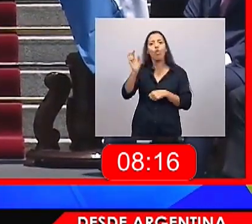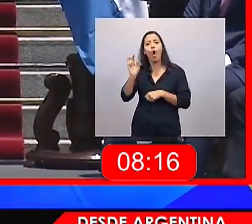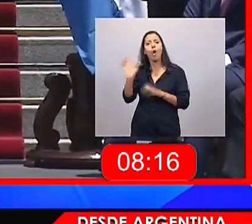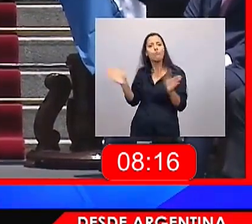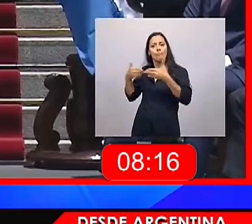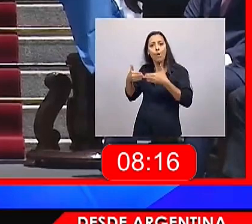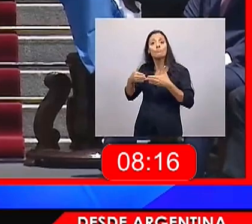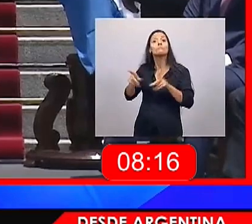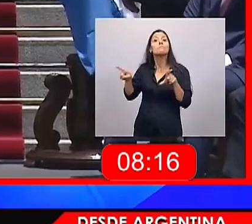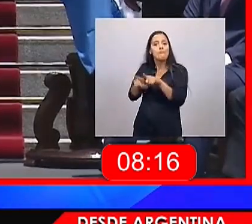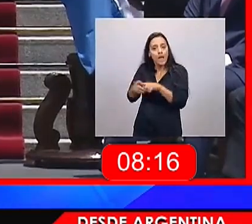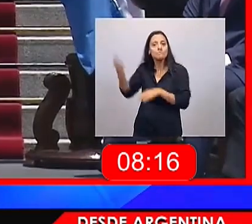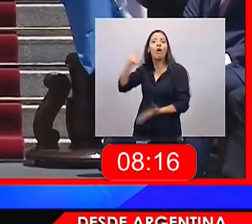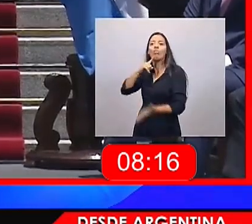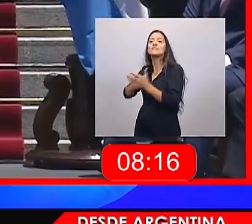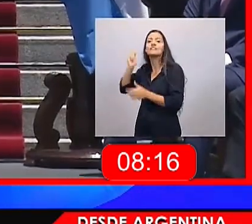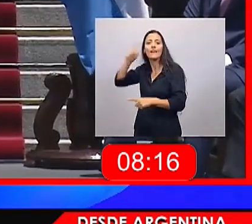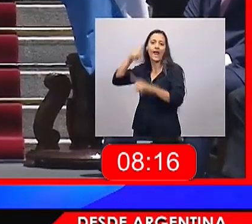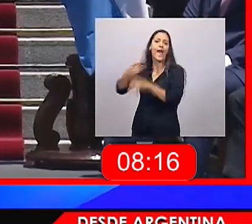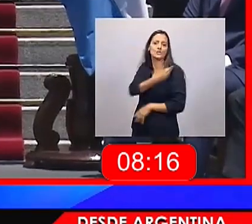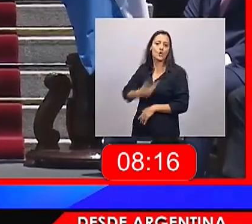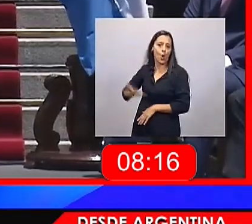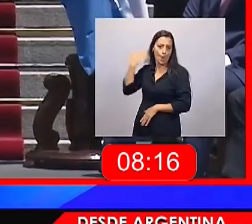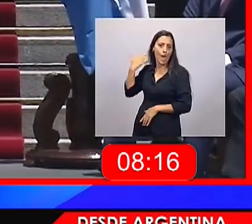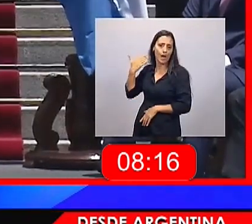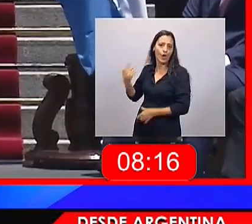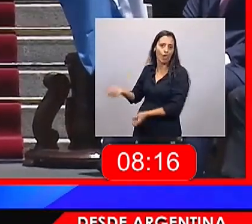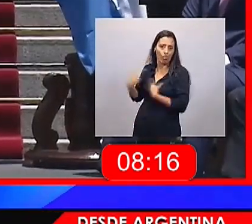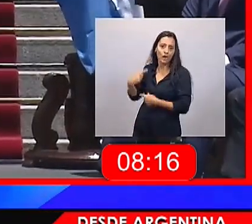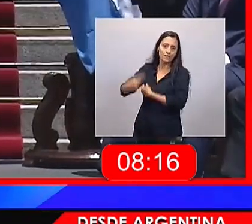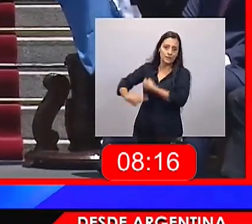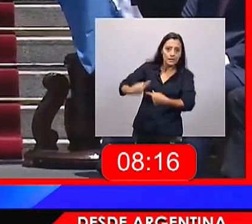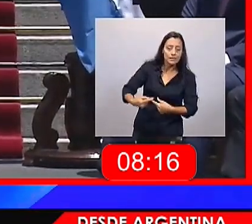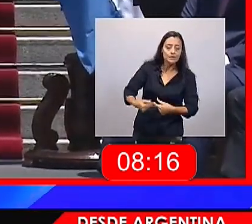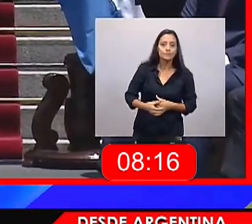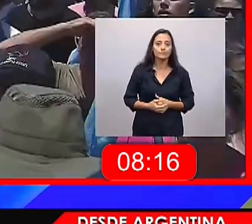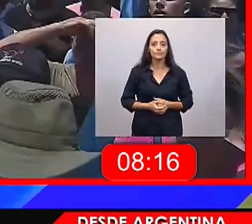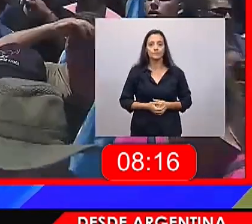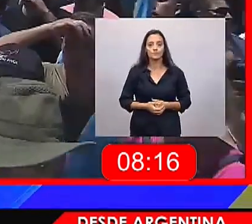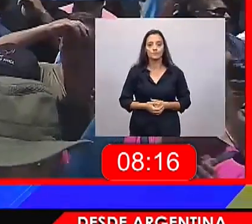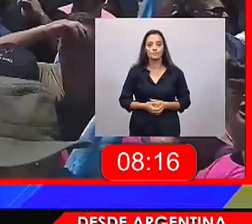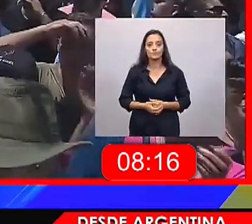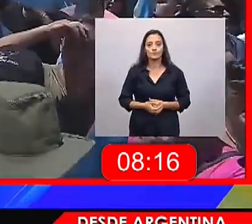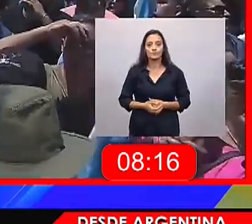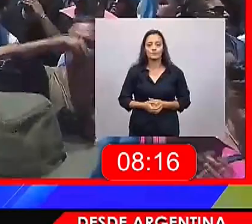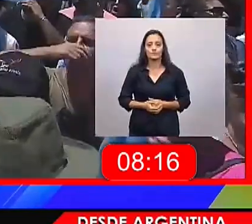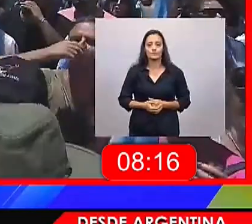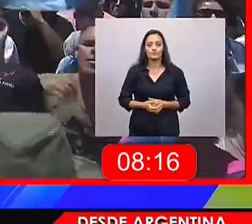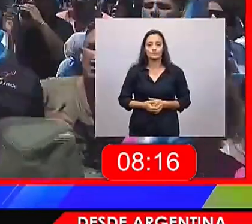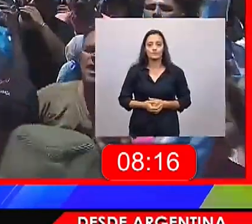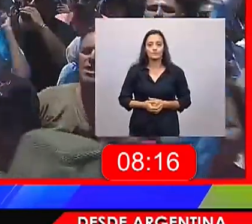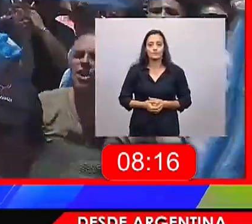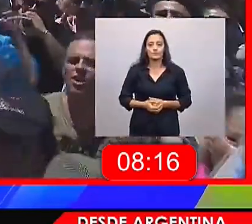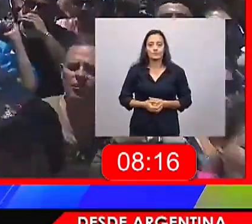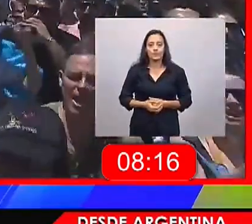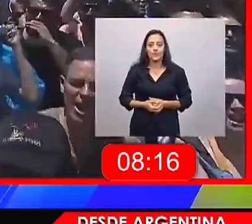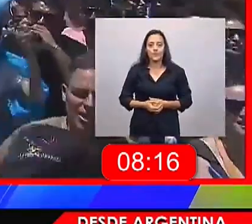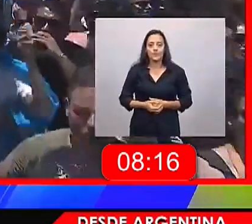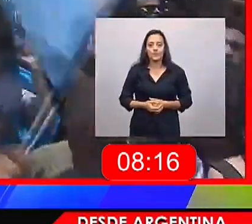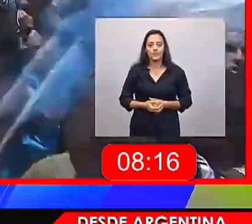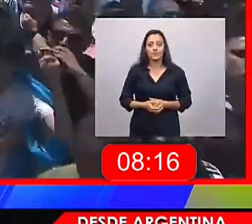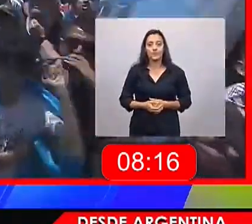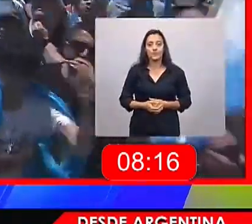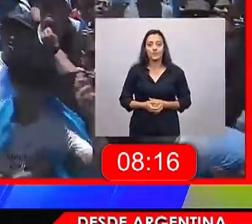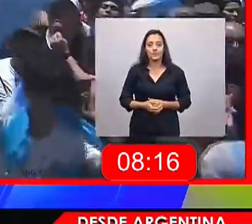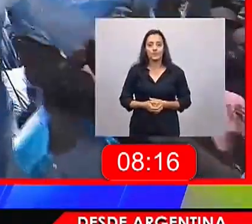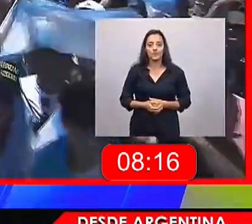vuelta, también quería cambios, ¿no? Digamos, eso, el tema era, bueno, un poco, digamos, quién va a atender un poco